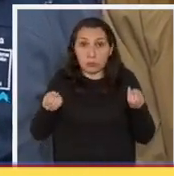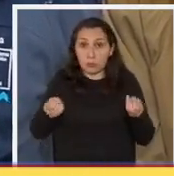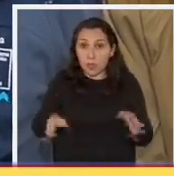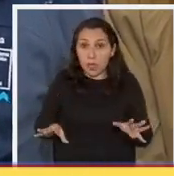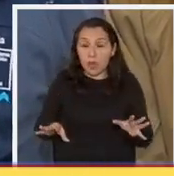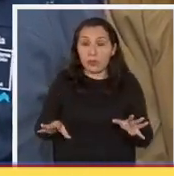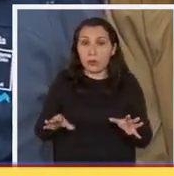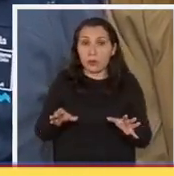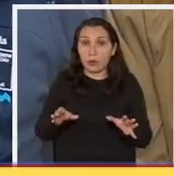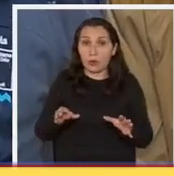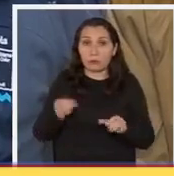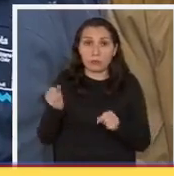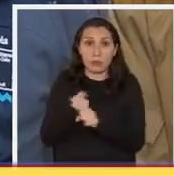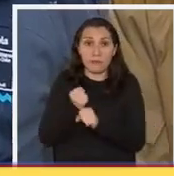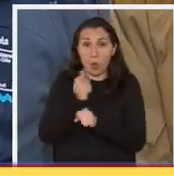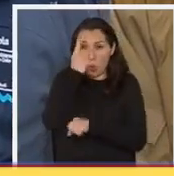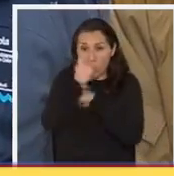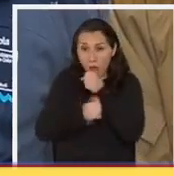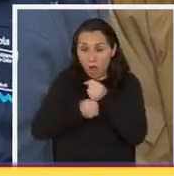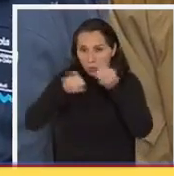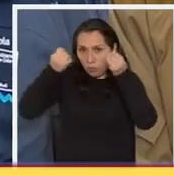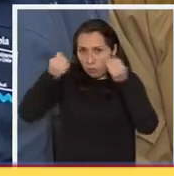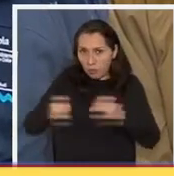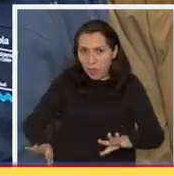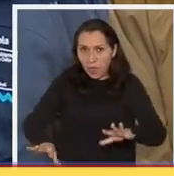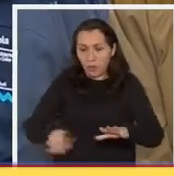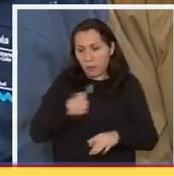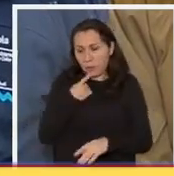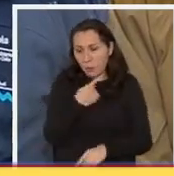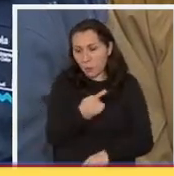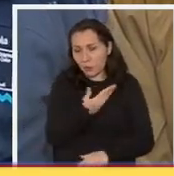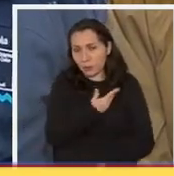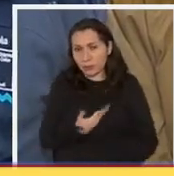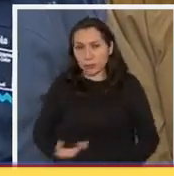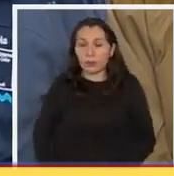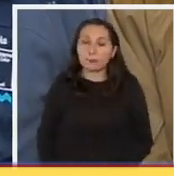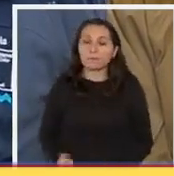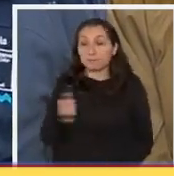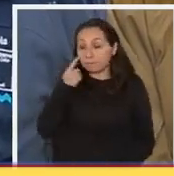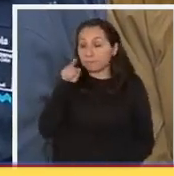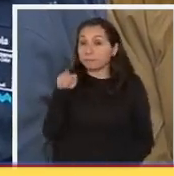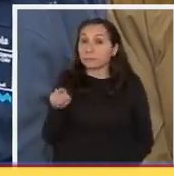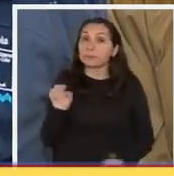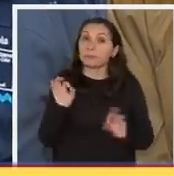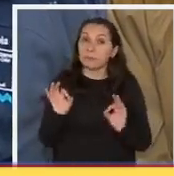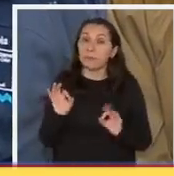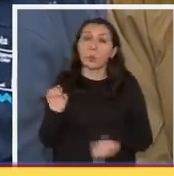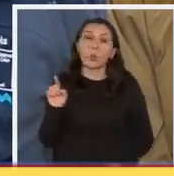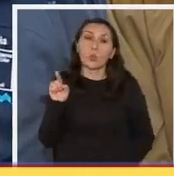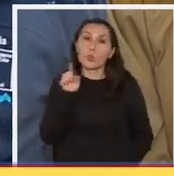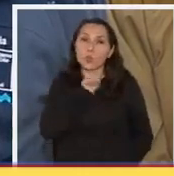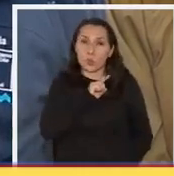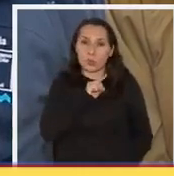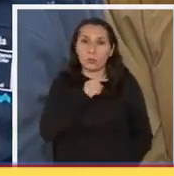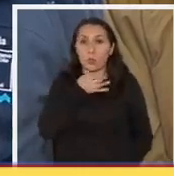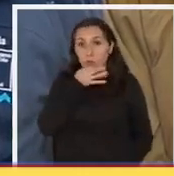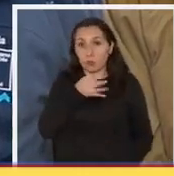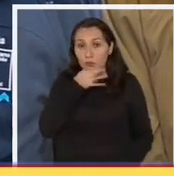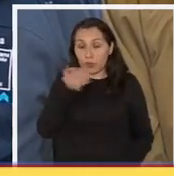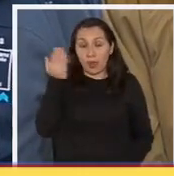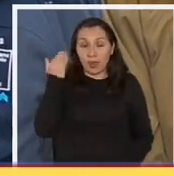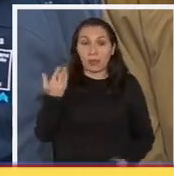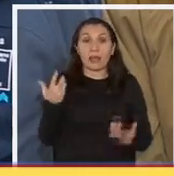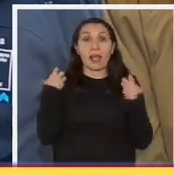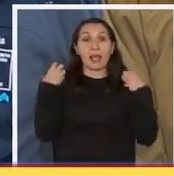perdido su producción del año? Eso básicamente preguntarle, presidente. Mire, específicamente sobre lo último, como les contaba antes,